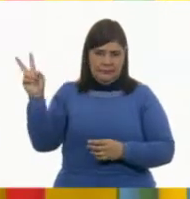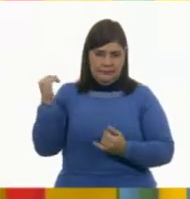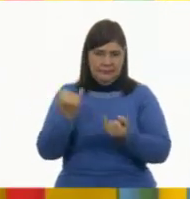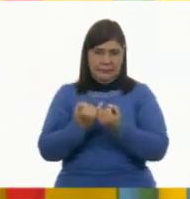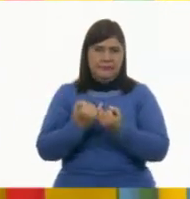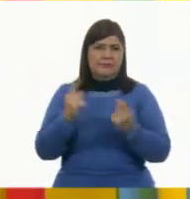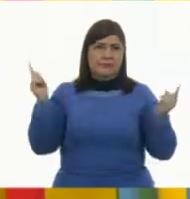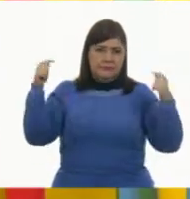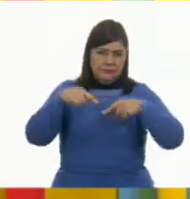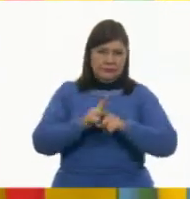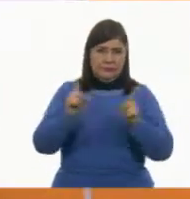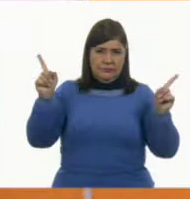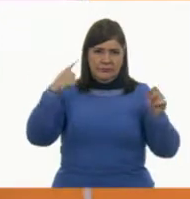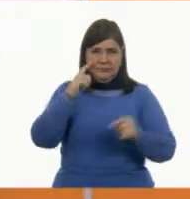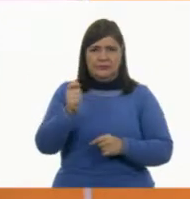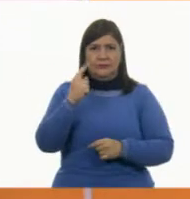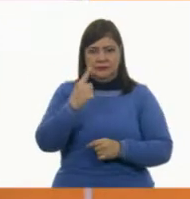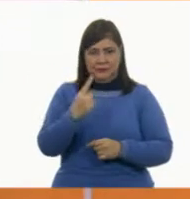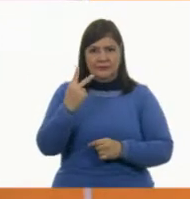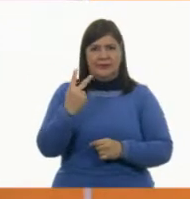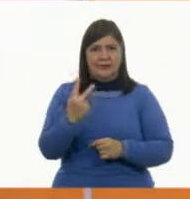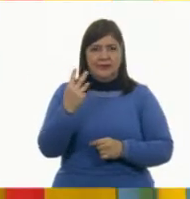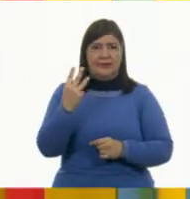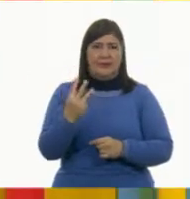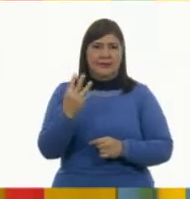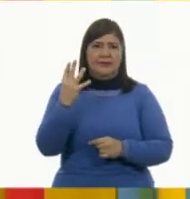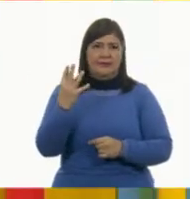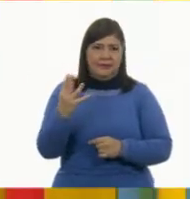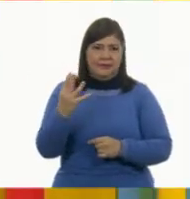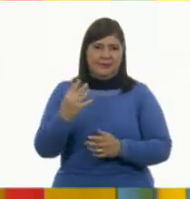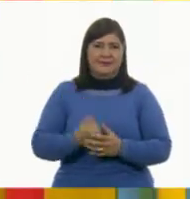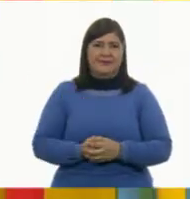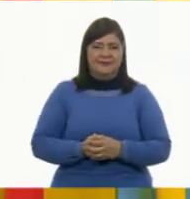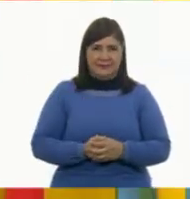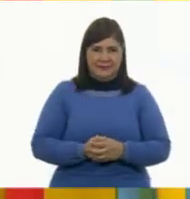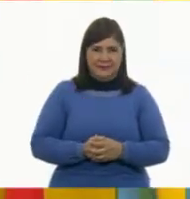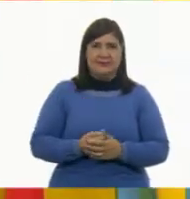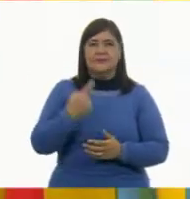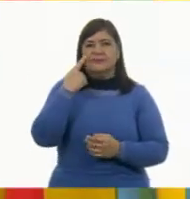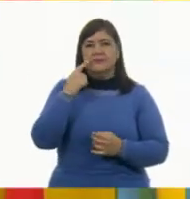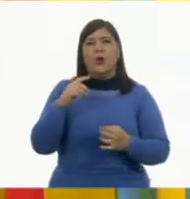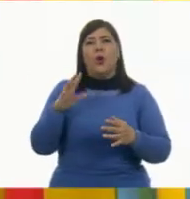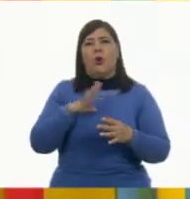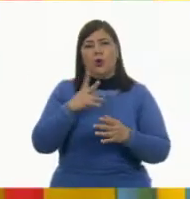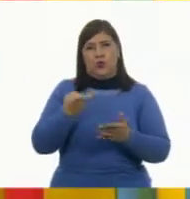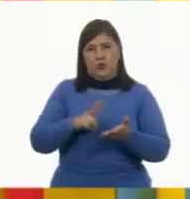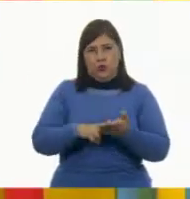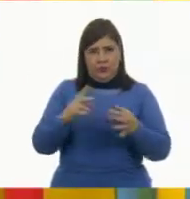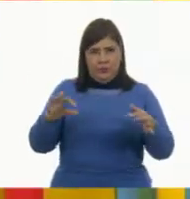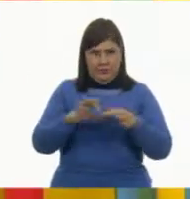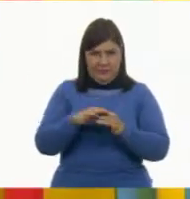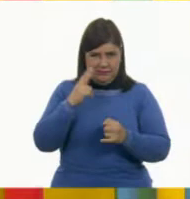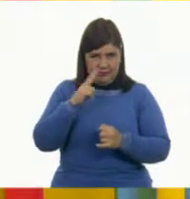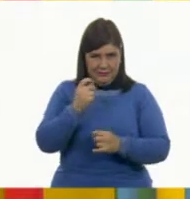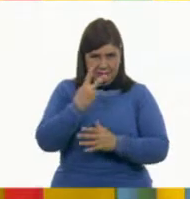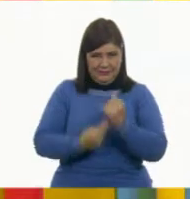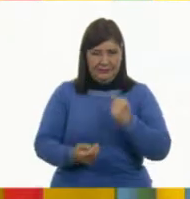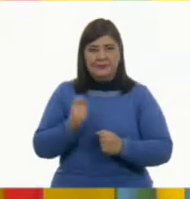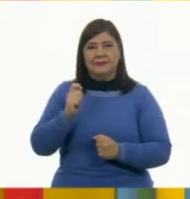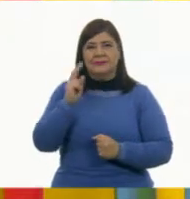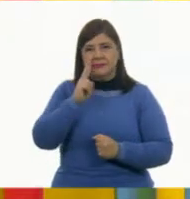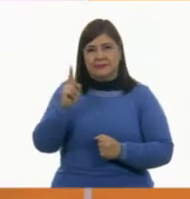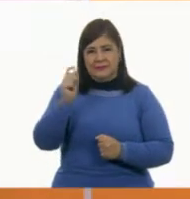y hacemos. 1, 2, 3, 4. Ahora juntamos los dos. ¿Vale? ¿Listos en casa, niñas y